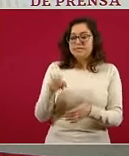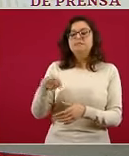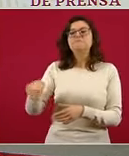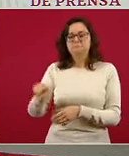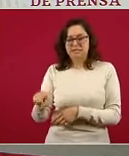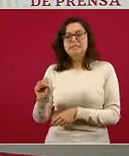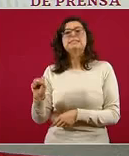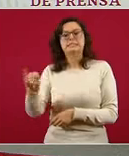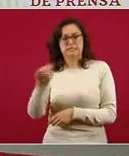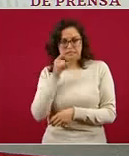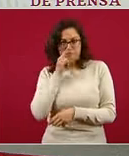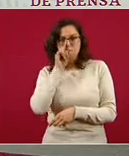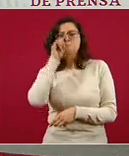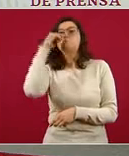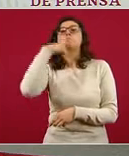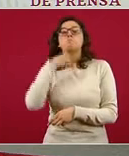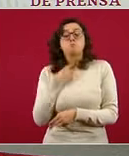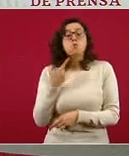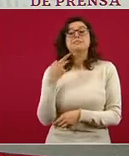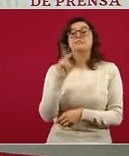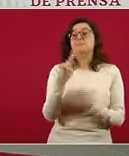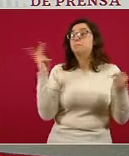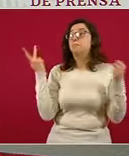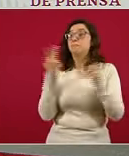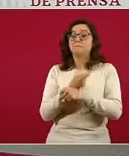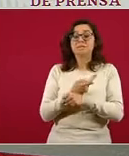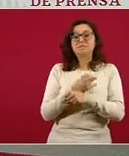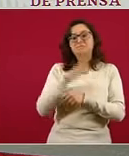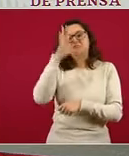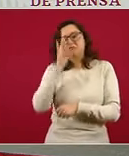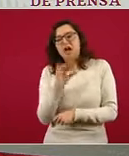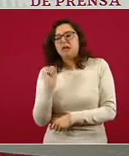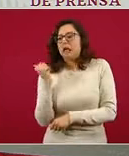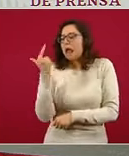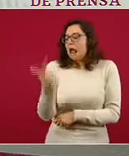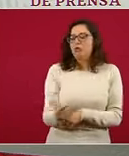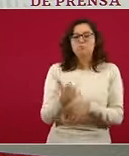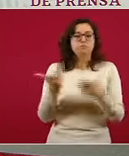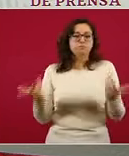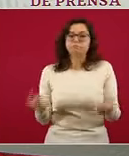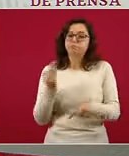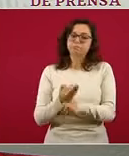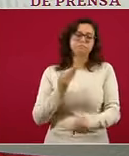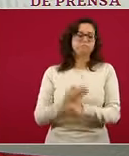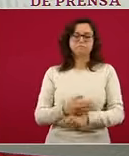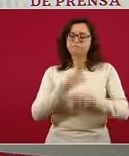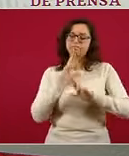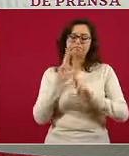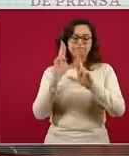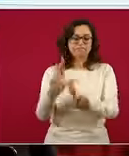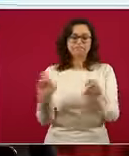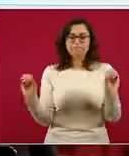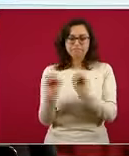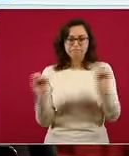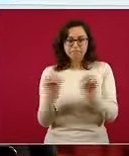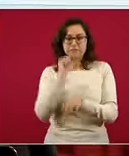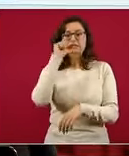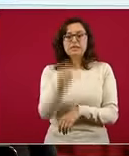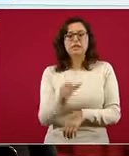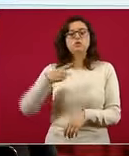tomó una muestra, pero por múltiples razones no tienen una posibilidad de un resultado. Lo